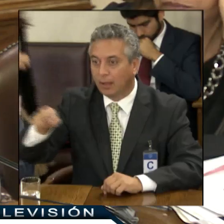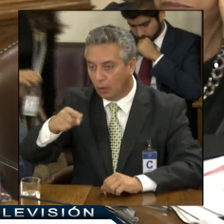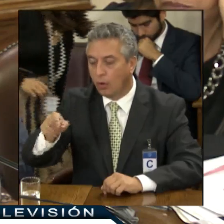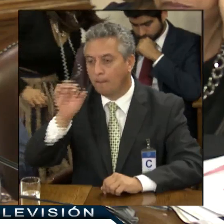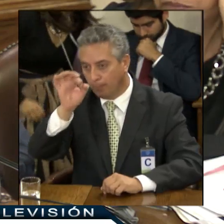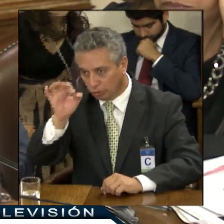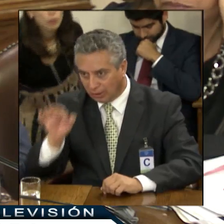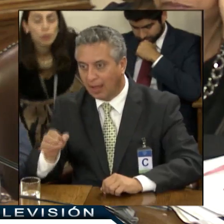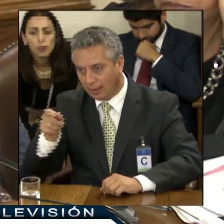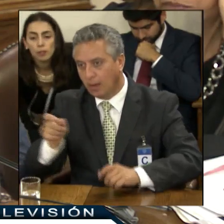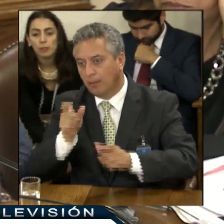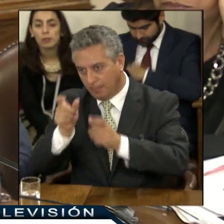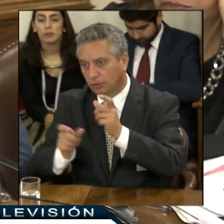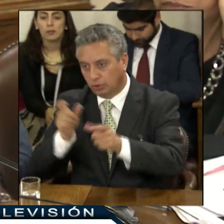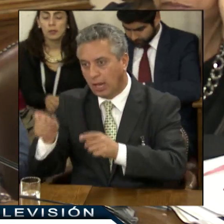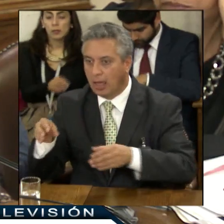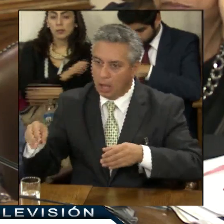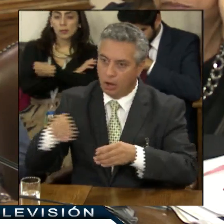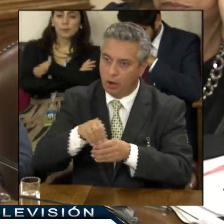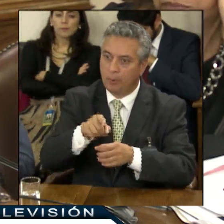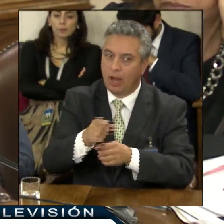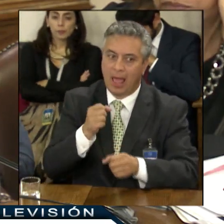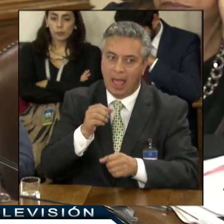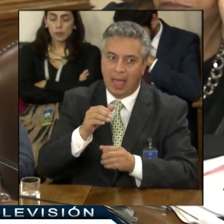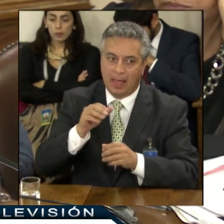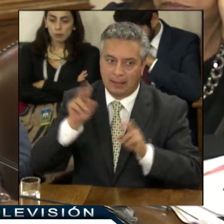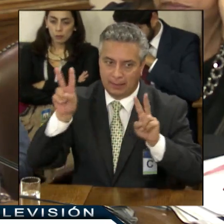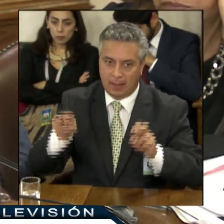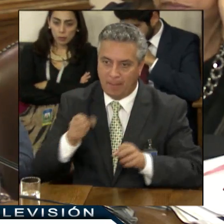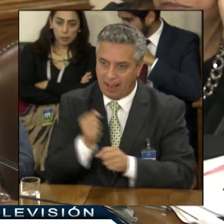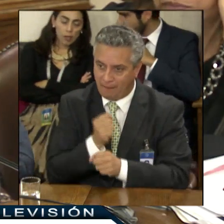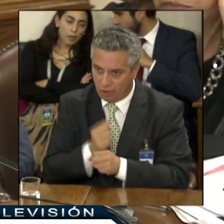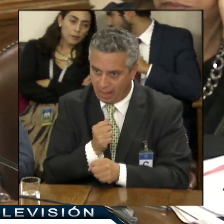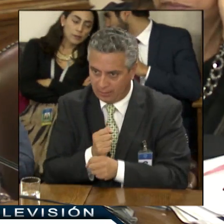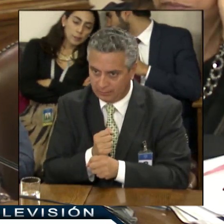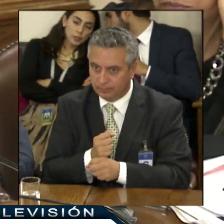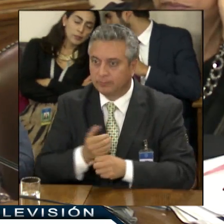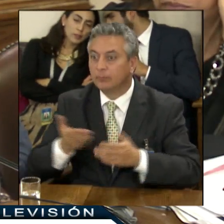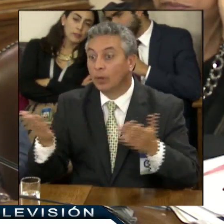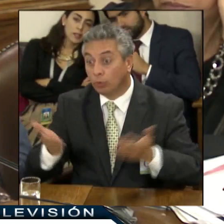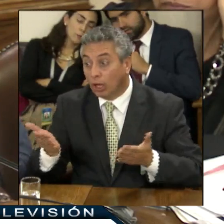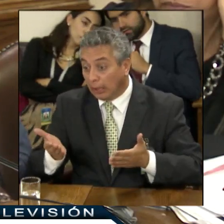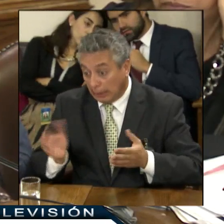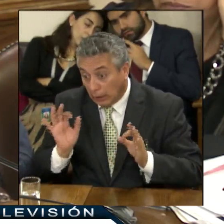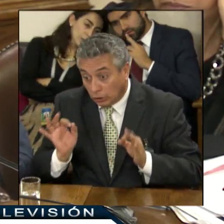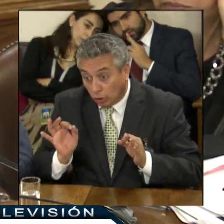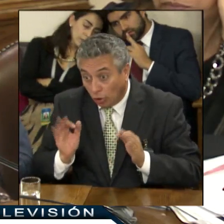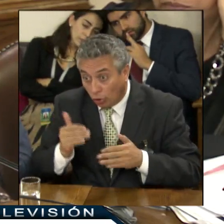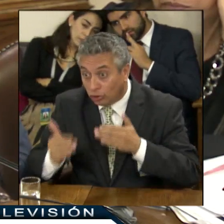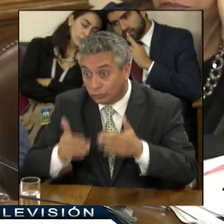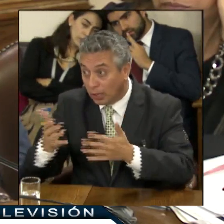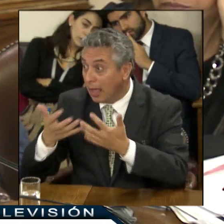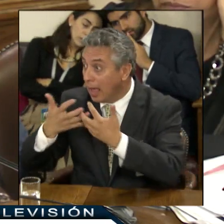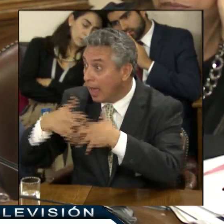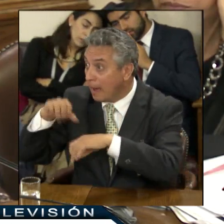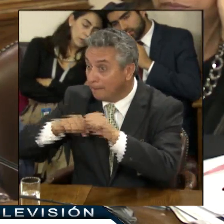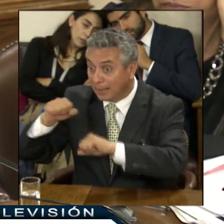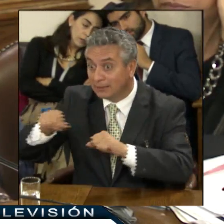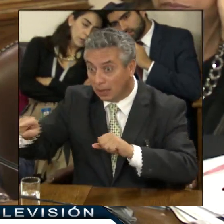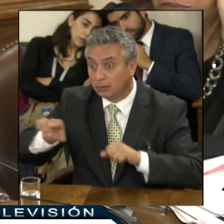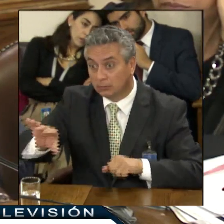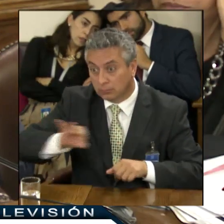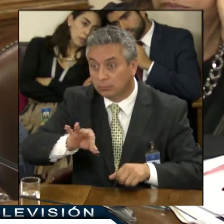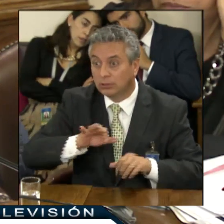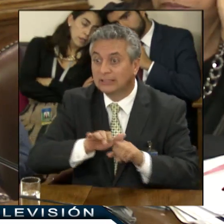porcentaje de personas se incorporan al ámbito laboral porque había que generar condiciones para las empresas que van a contratar por